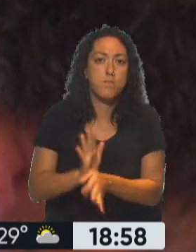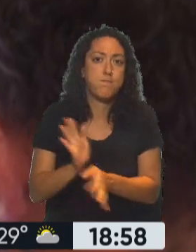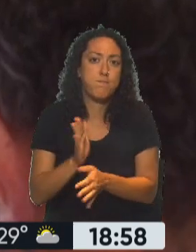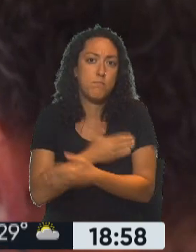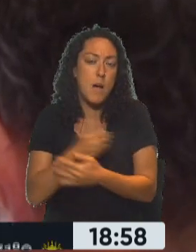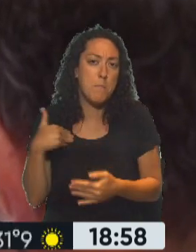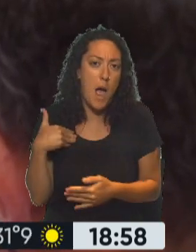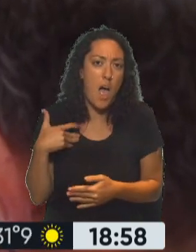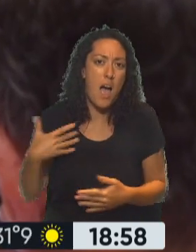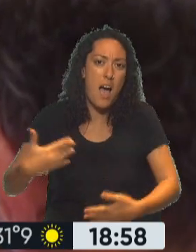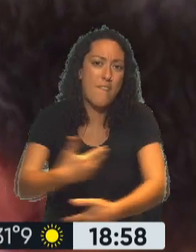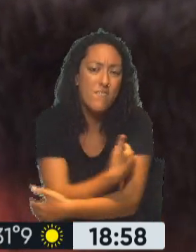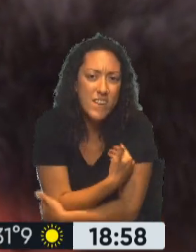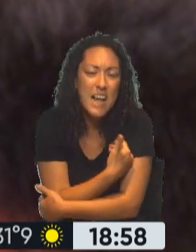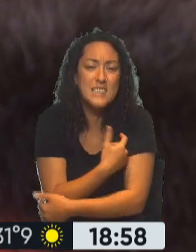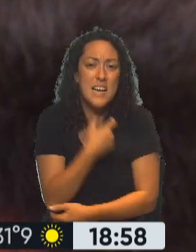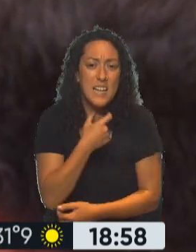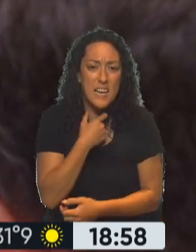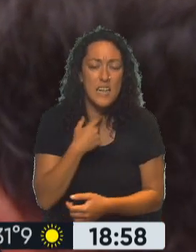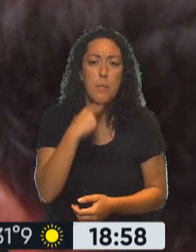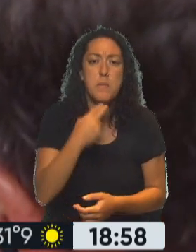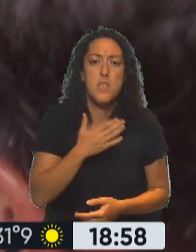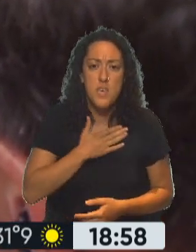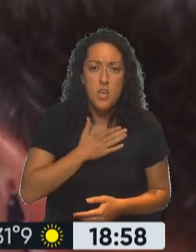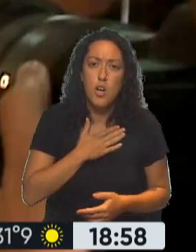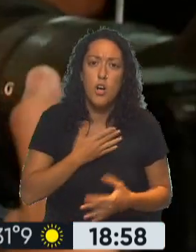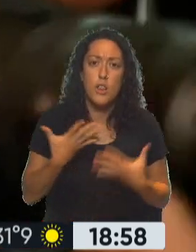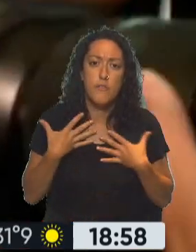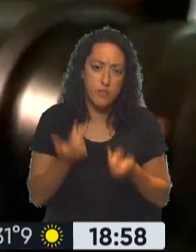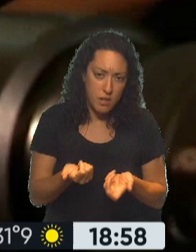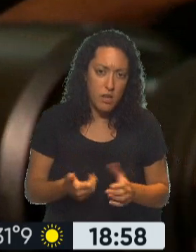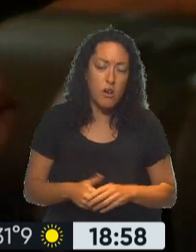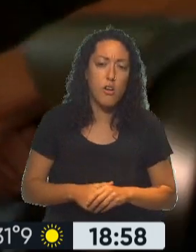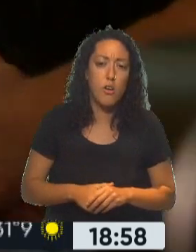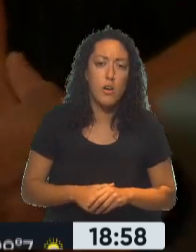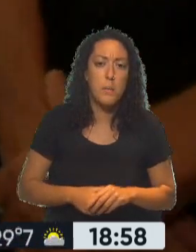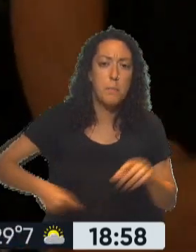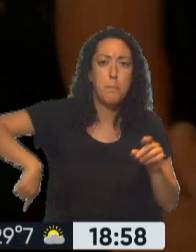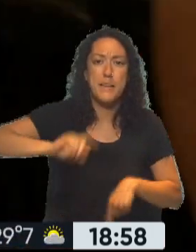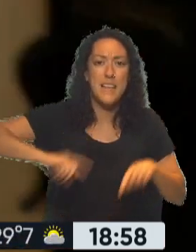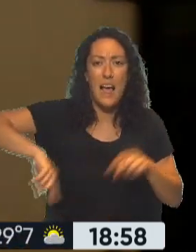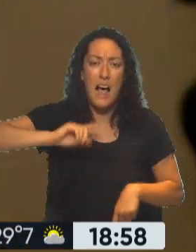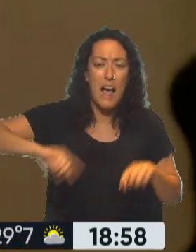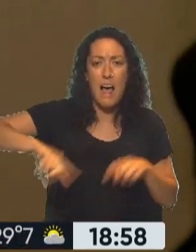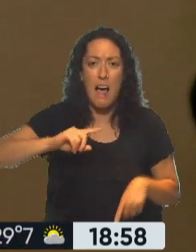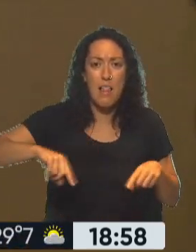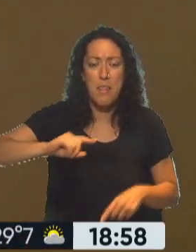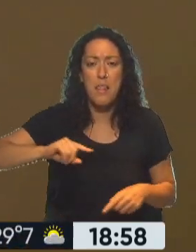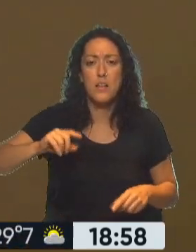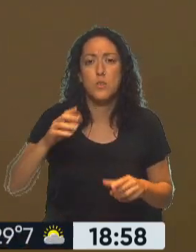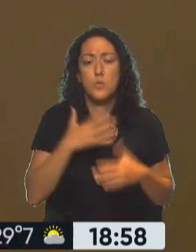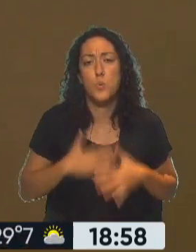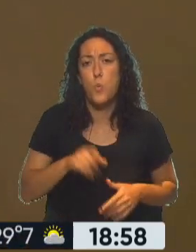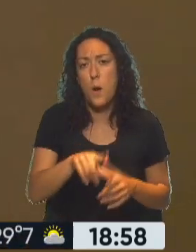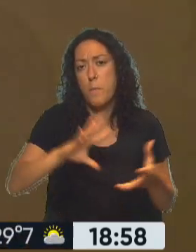de abrazarlo, de lanzarme sobre mi hijo y cubrirlo para que todas esas patadas que le dieron, que destruyeron el cuerpo